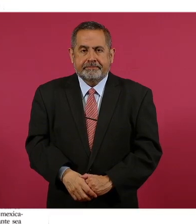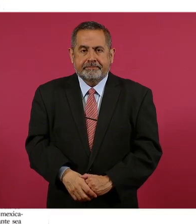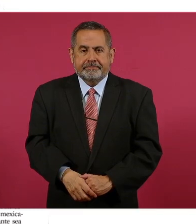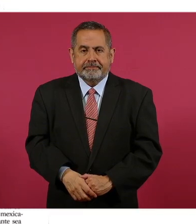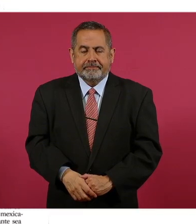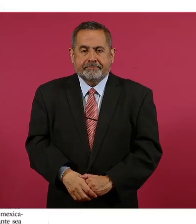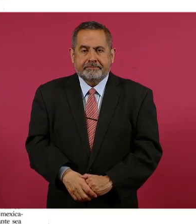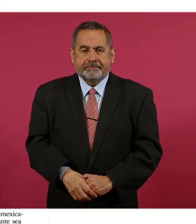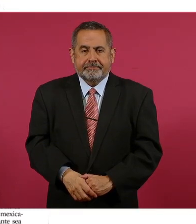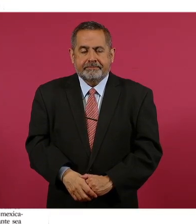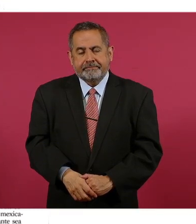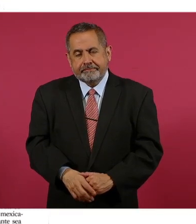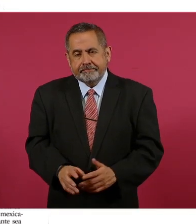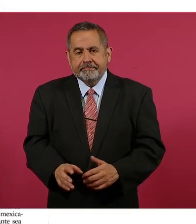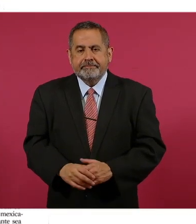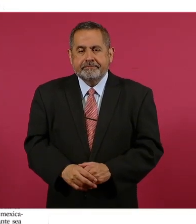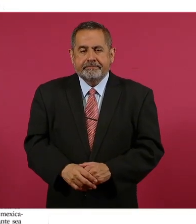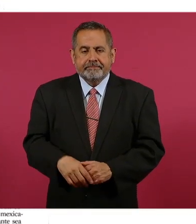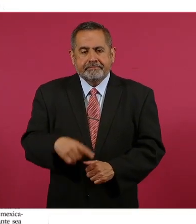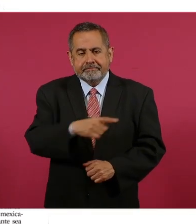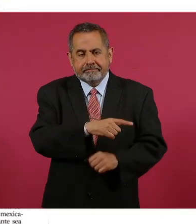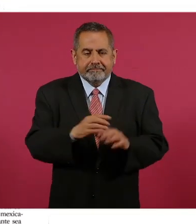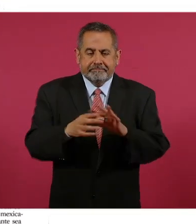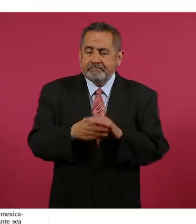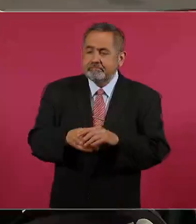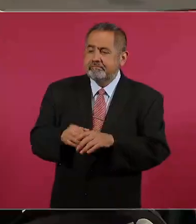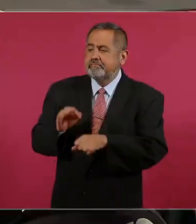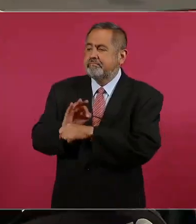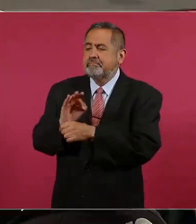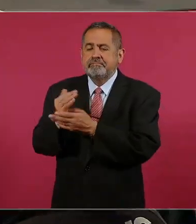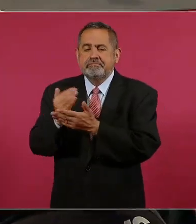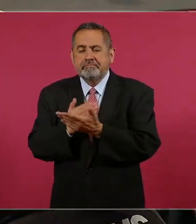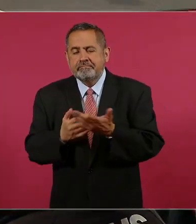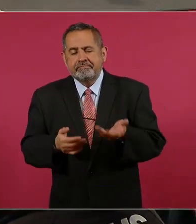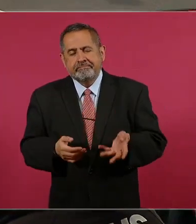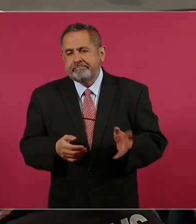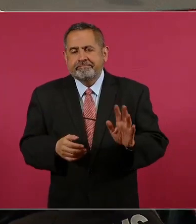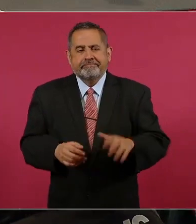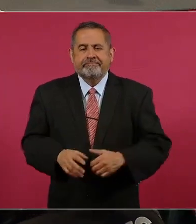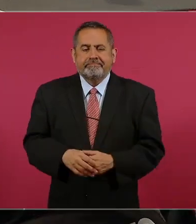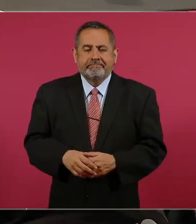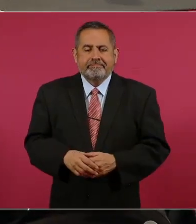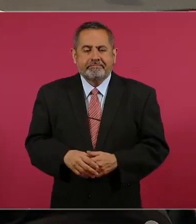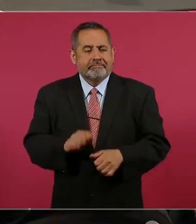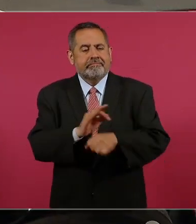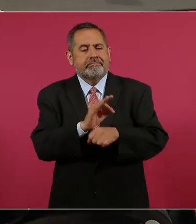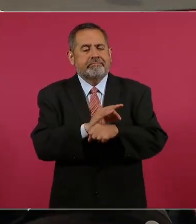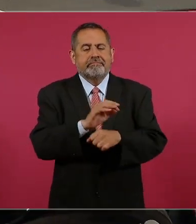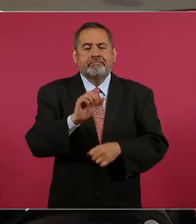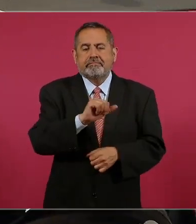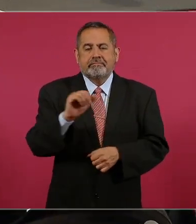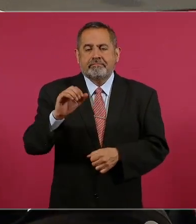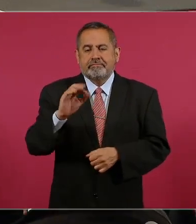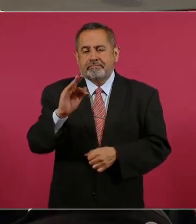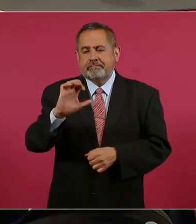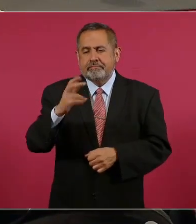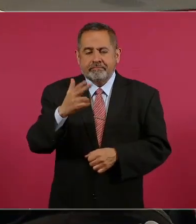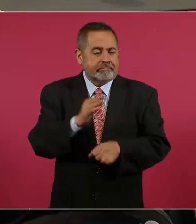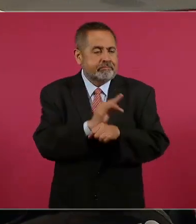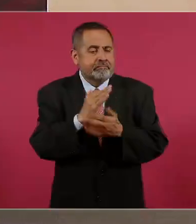Sí, cada vez se le entiende menos a este, a Calderón es, ¿no?